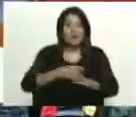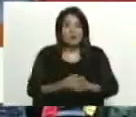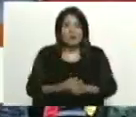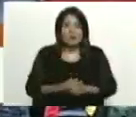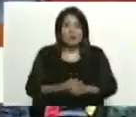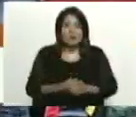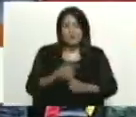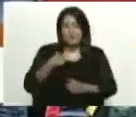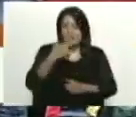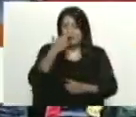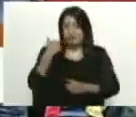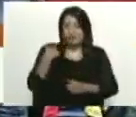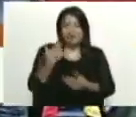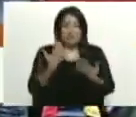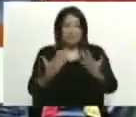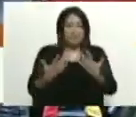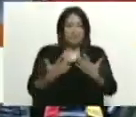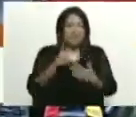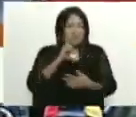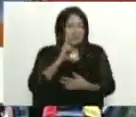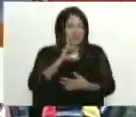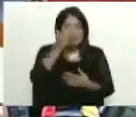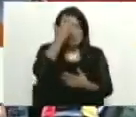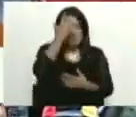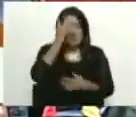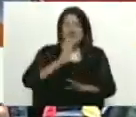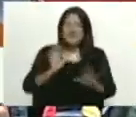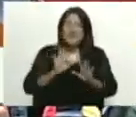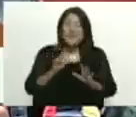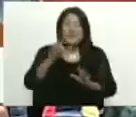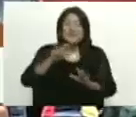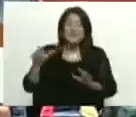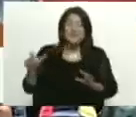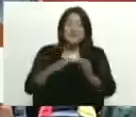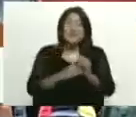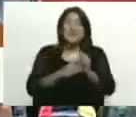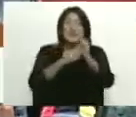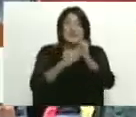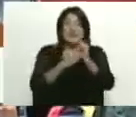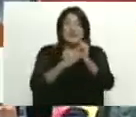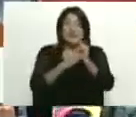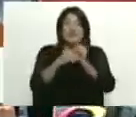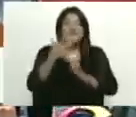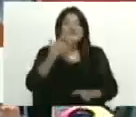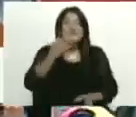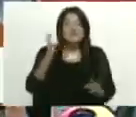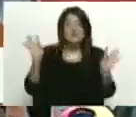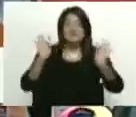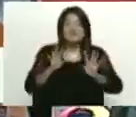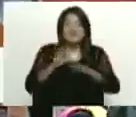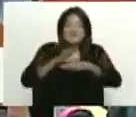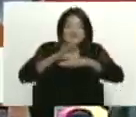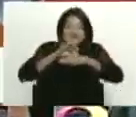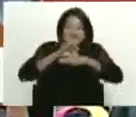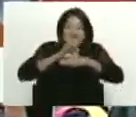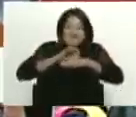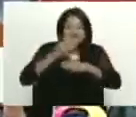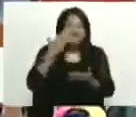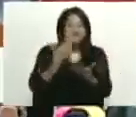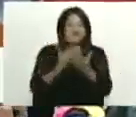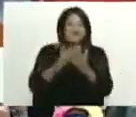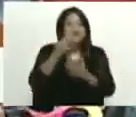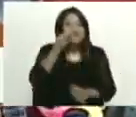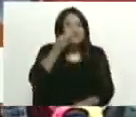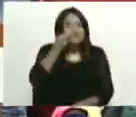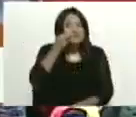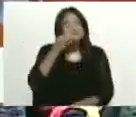pose, aquí no hay mentira. Estos son líderes y lideresas de verdad, de calle, de comunidad, de